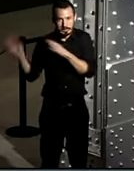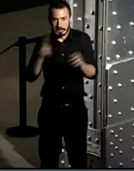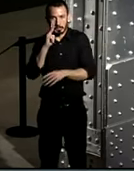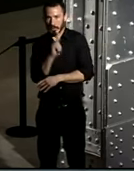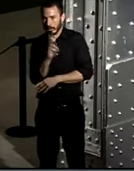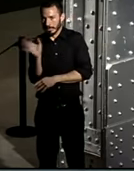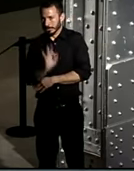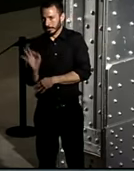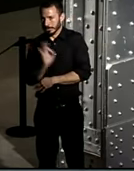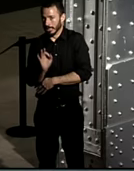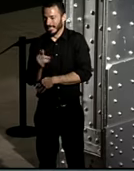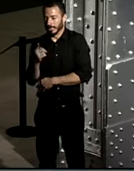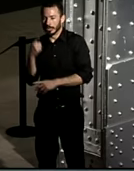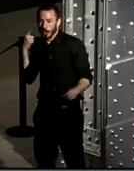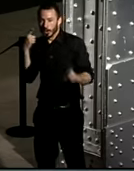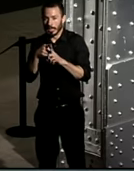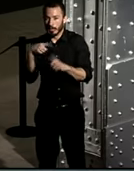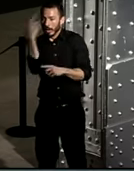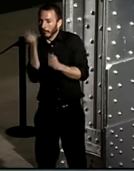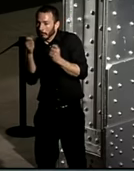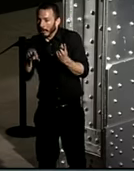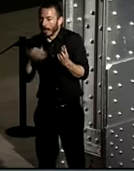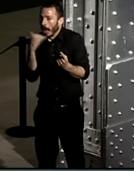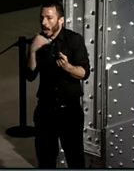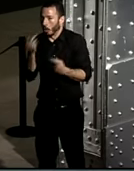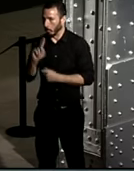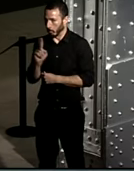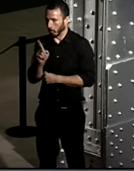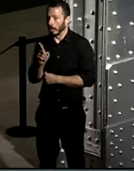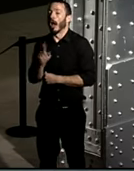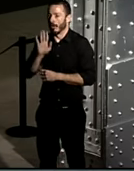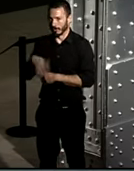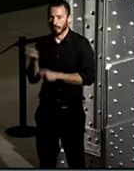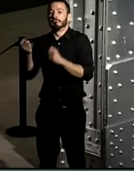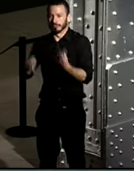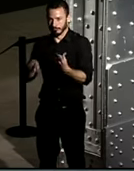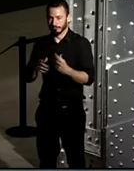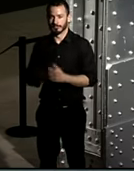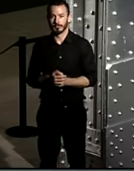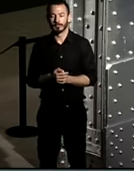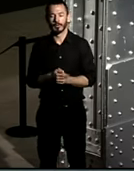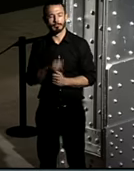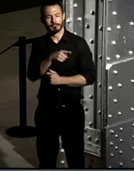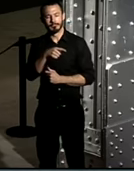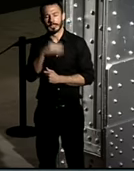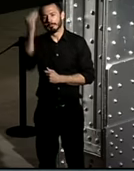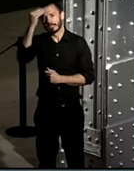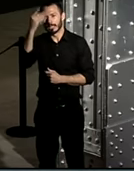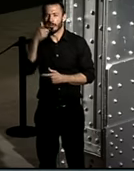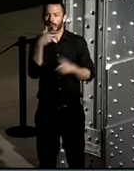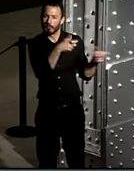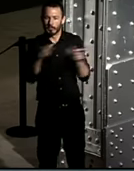ninguna intención de parecerse, pero sí se parecía, sí. Enrique, ¿tú sientes que ya dominas cualquier